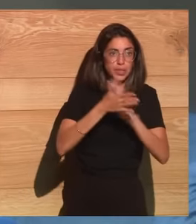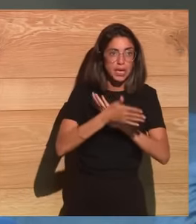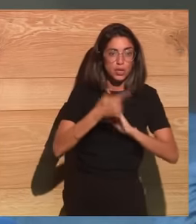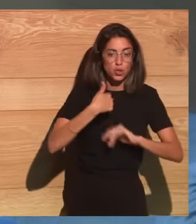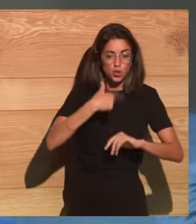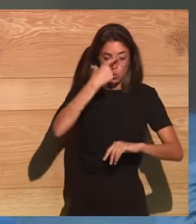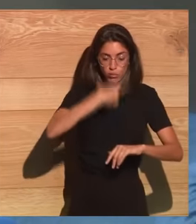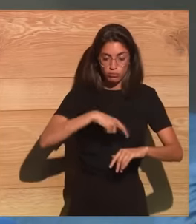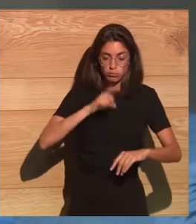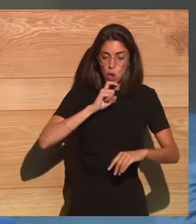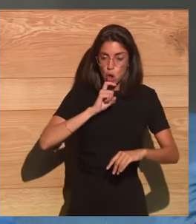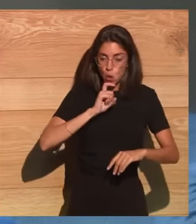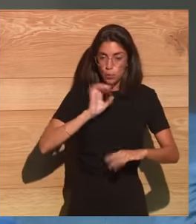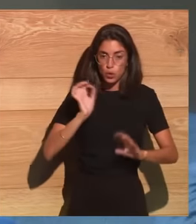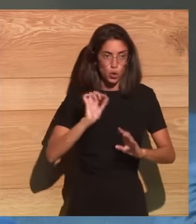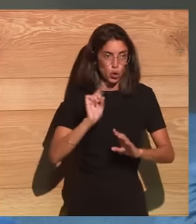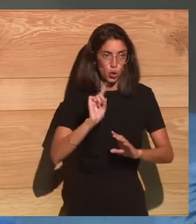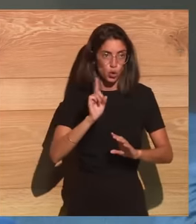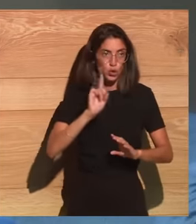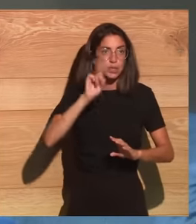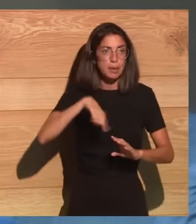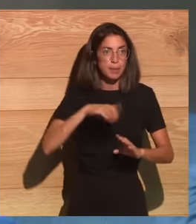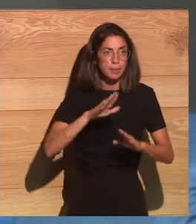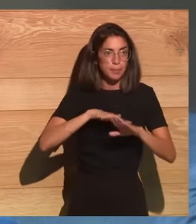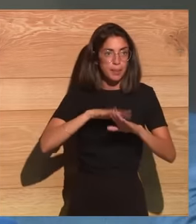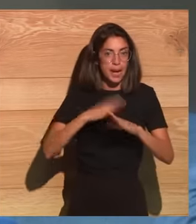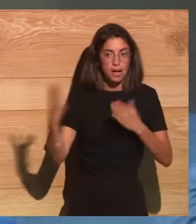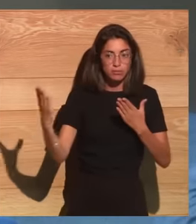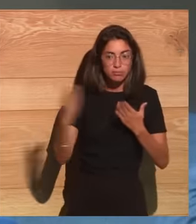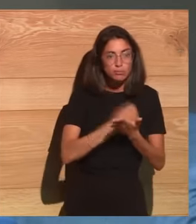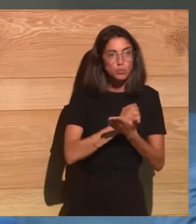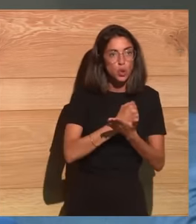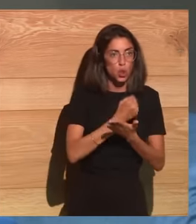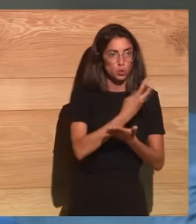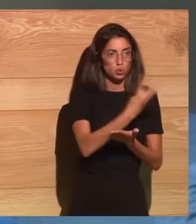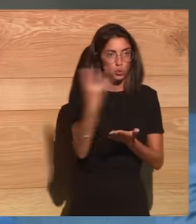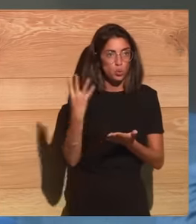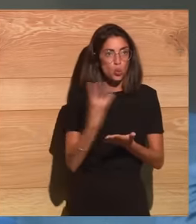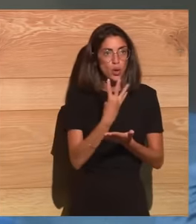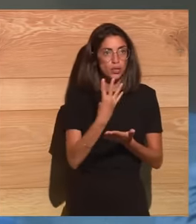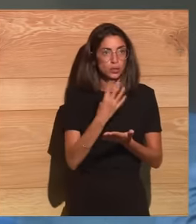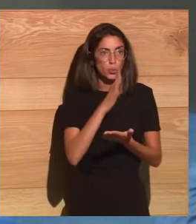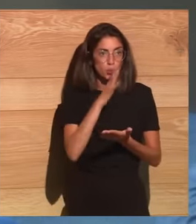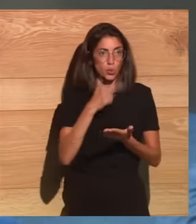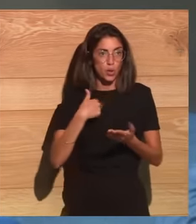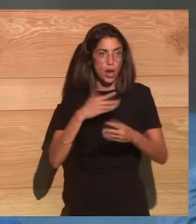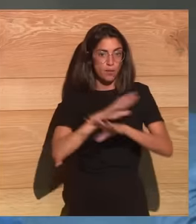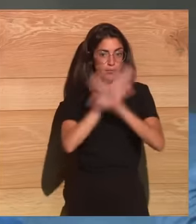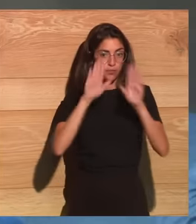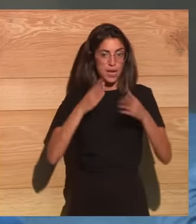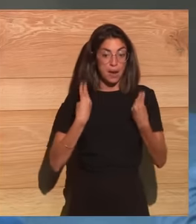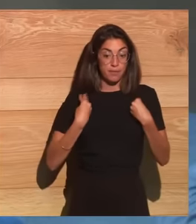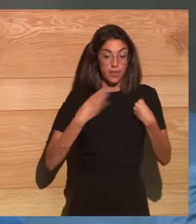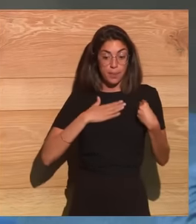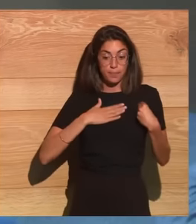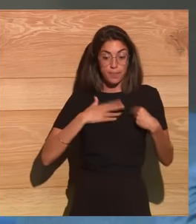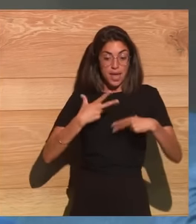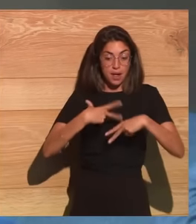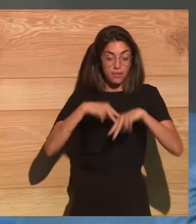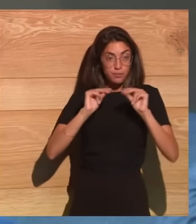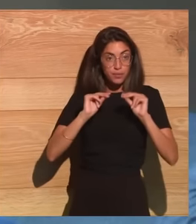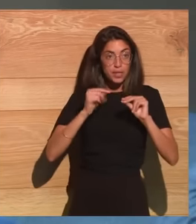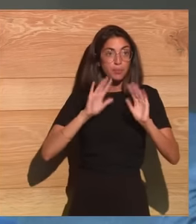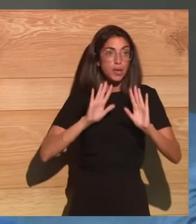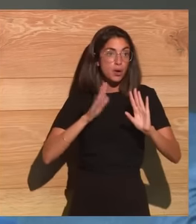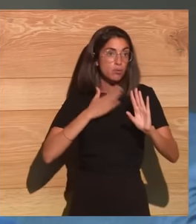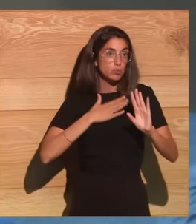somos. O sea, y aquí os meto a los cuatro, porque acabo de hablar de los cuatro, de que yo acabé mi vida rodeado de gente que la cabeza le va como